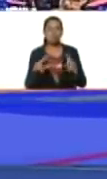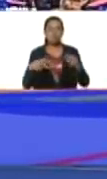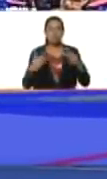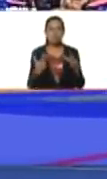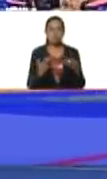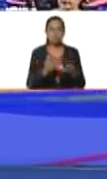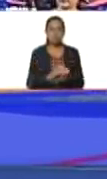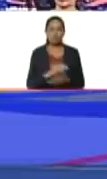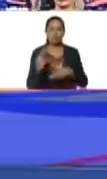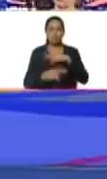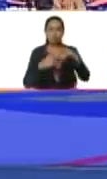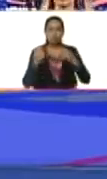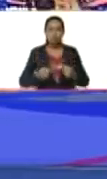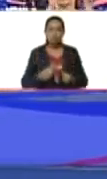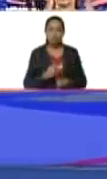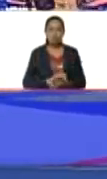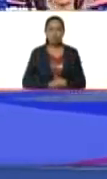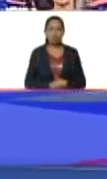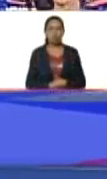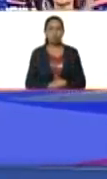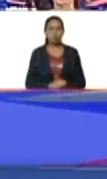innovadoras, revolucionarias.